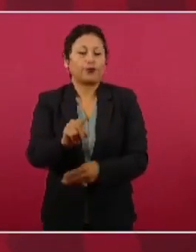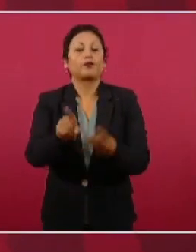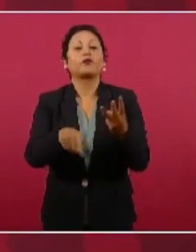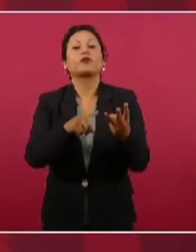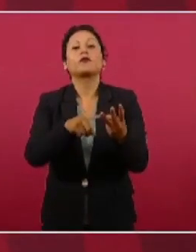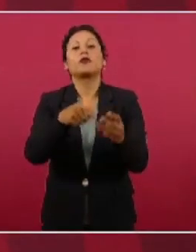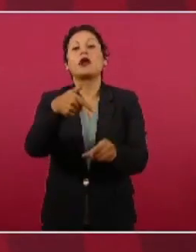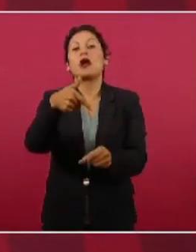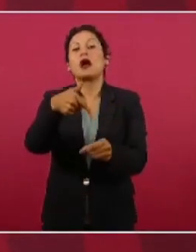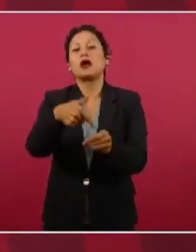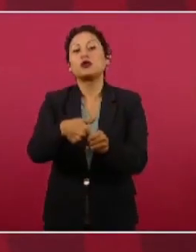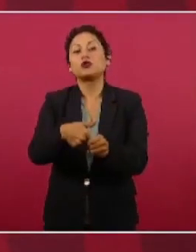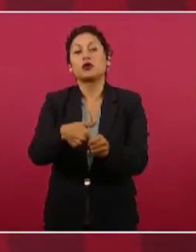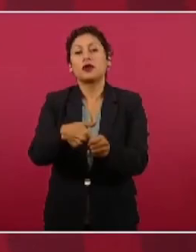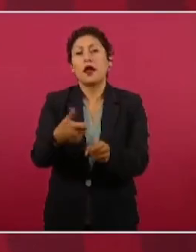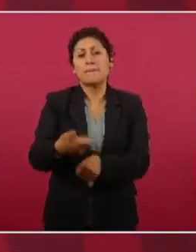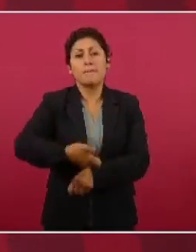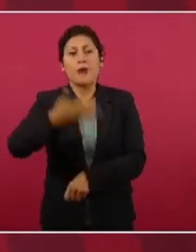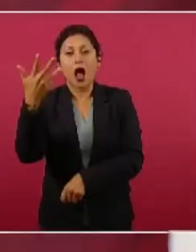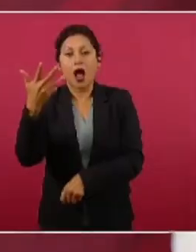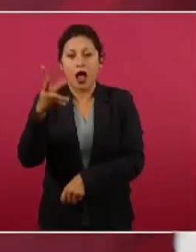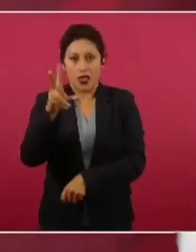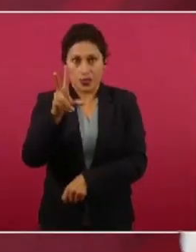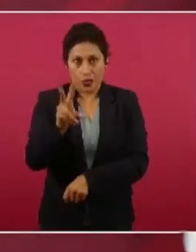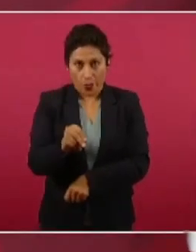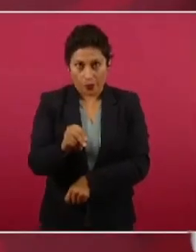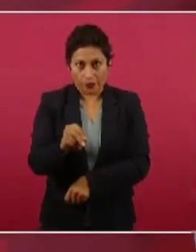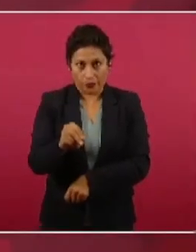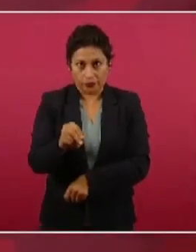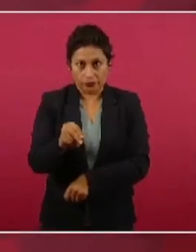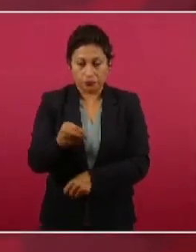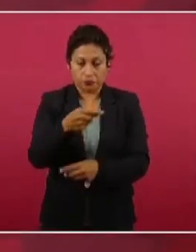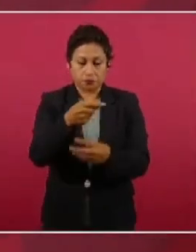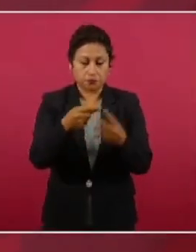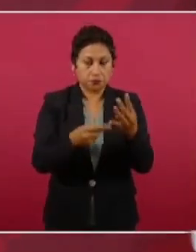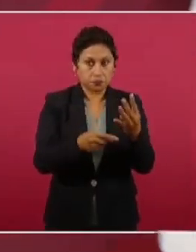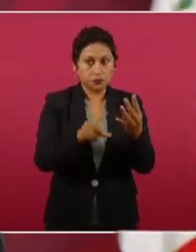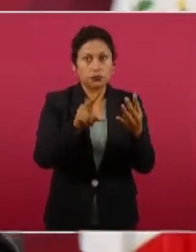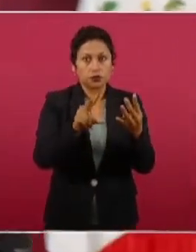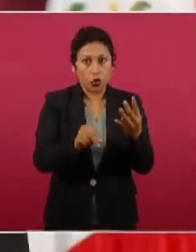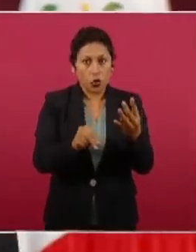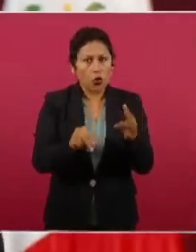La fórmula es sencilla, es cero corrupción